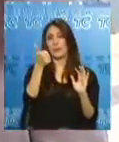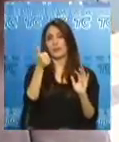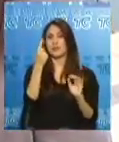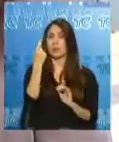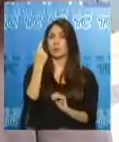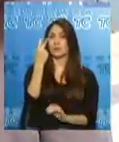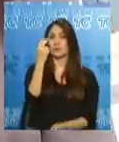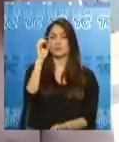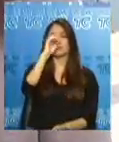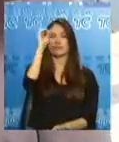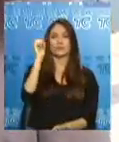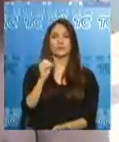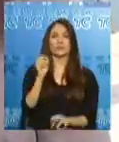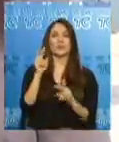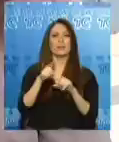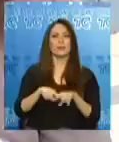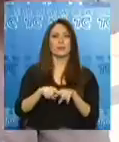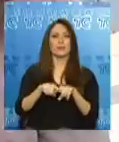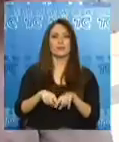al 12%.